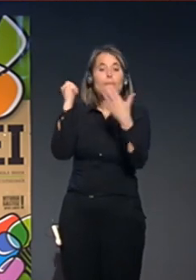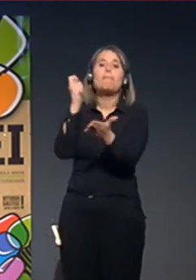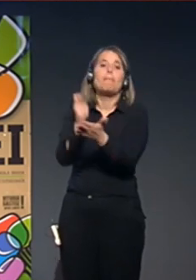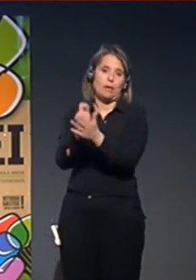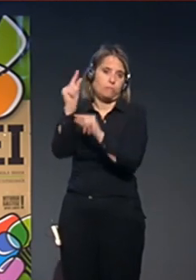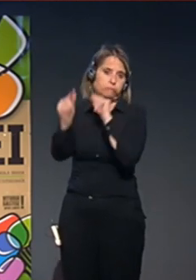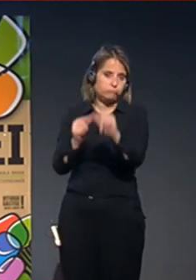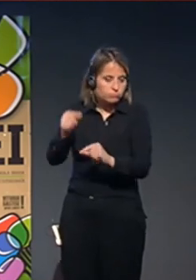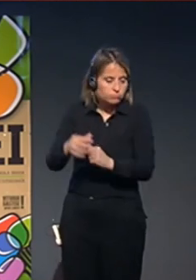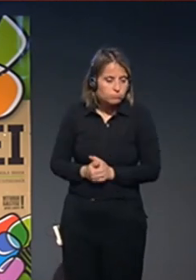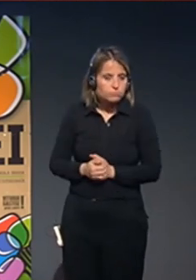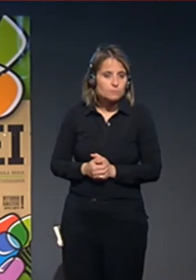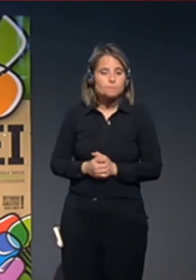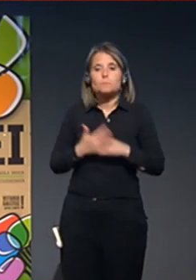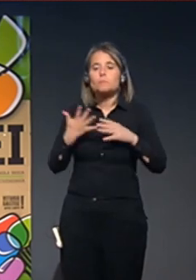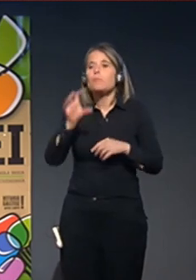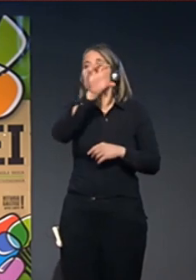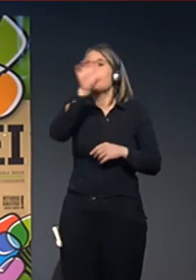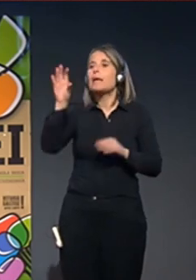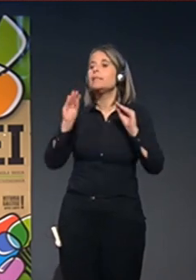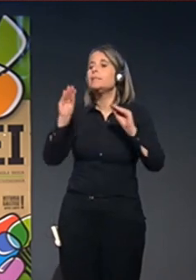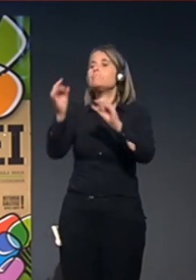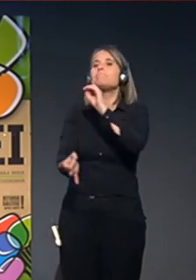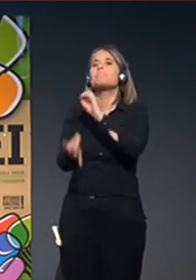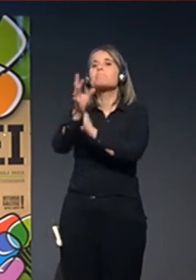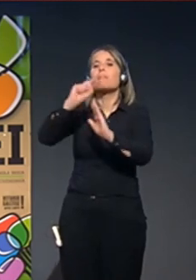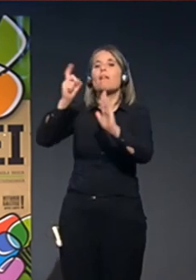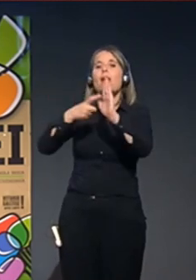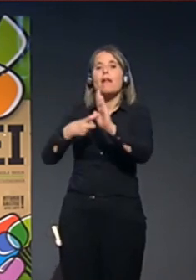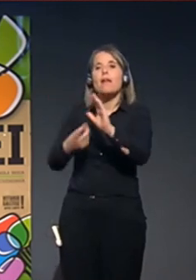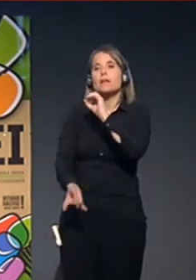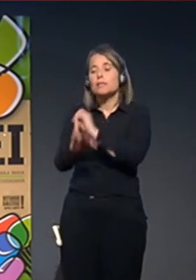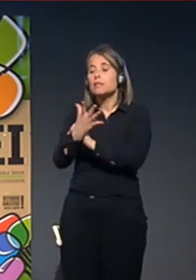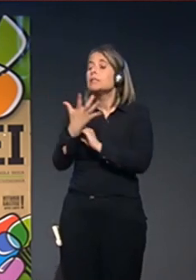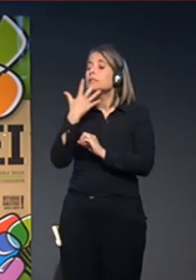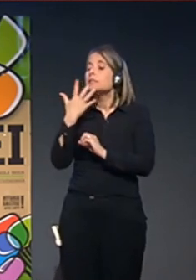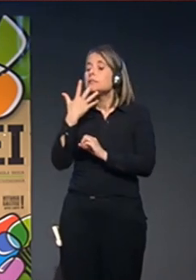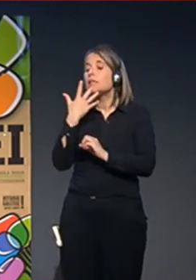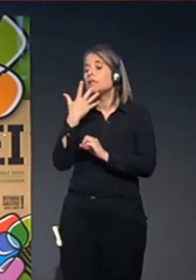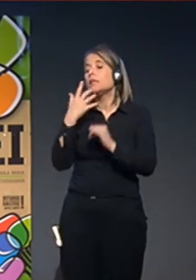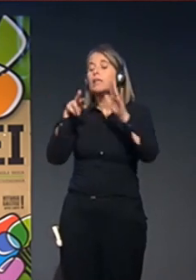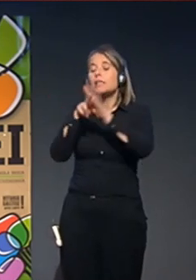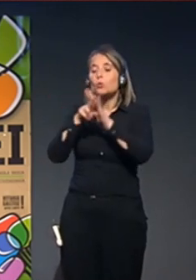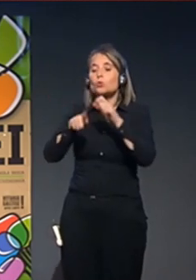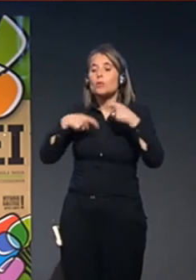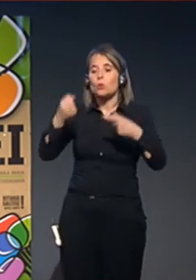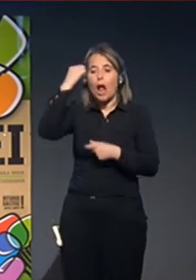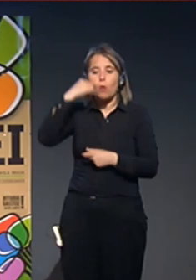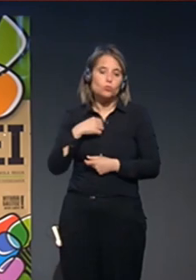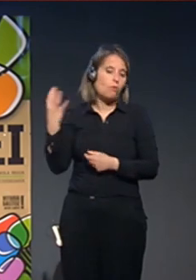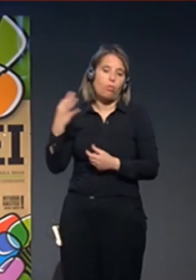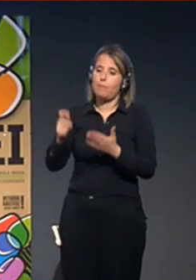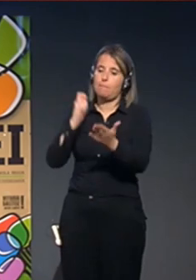paga y entonces se pide a los países que desarrollen legislaciones para que todo el que use determinados recursos naturales tiene que